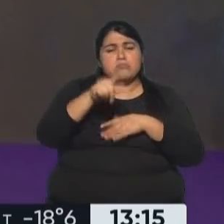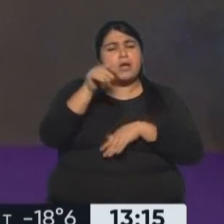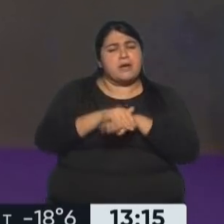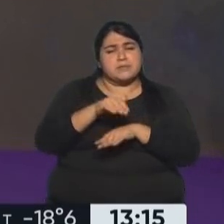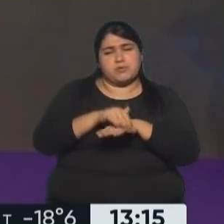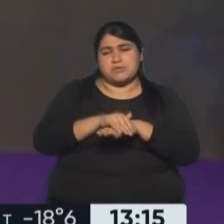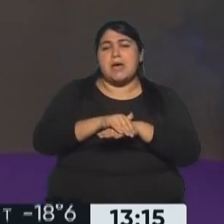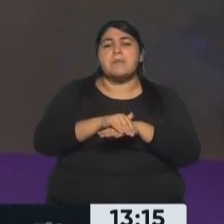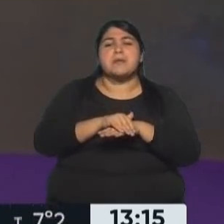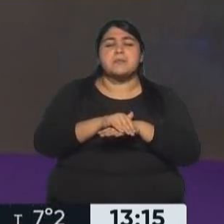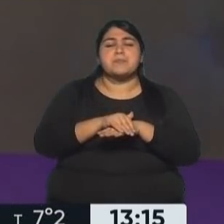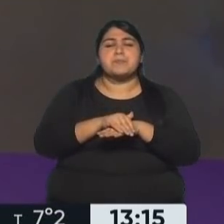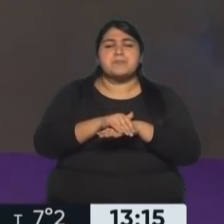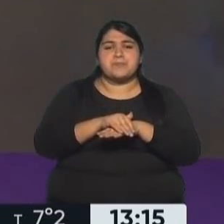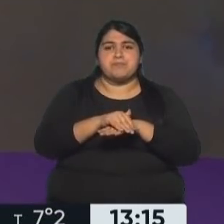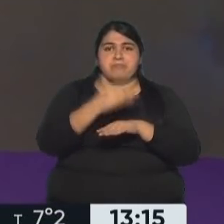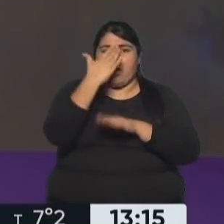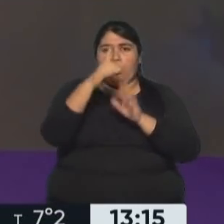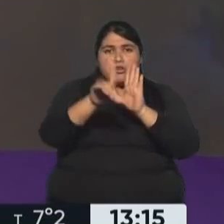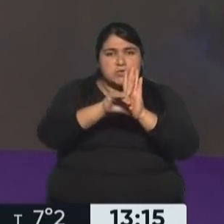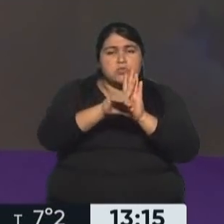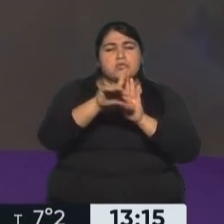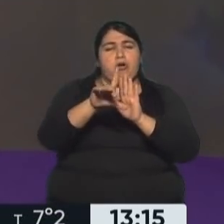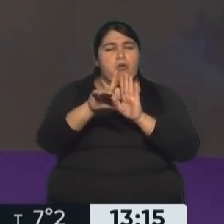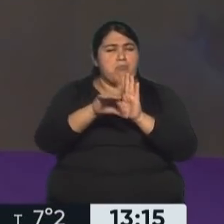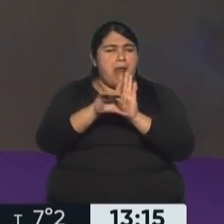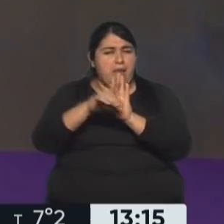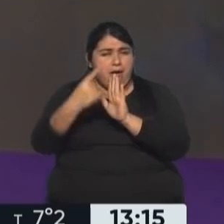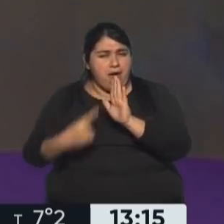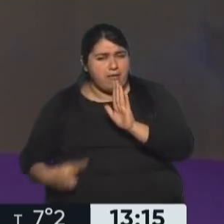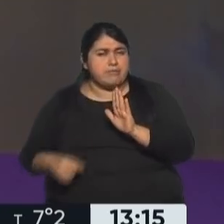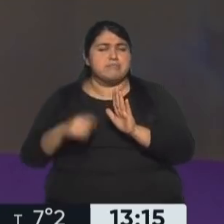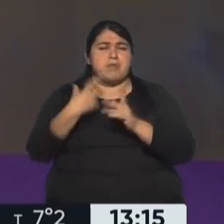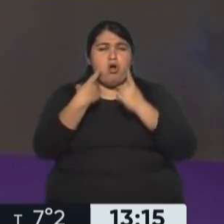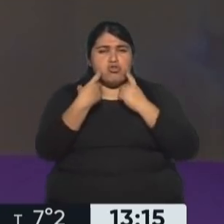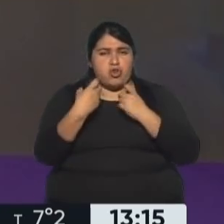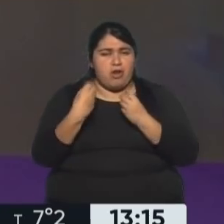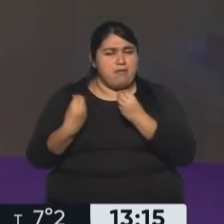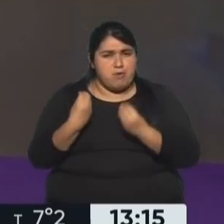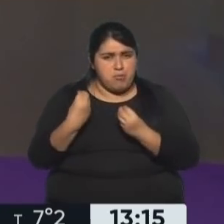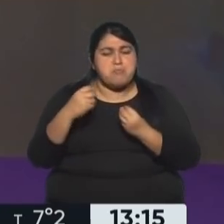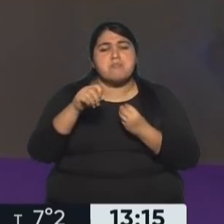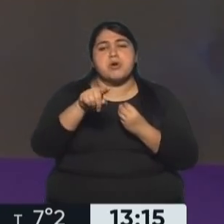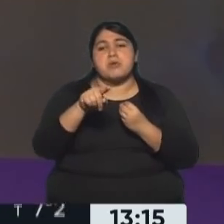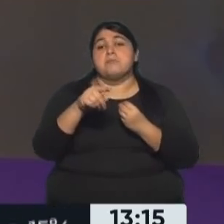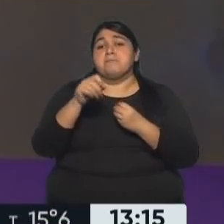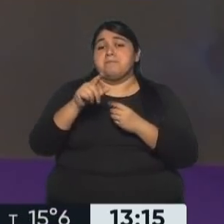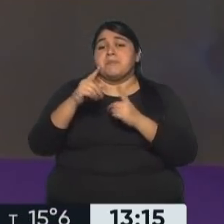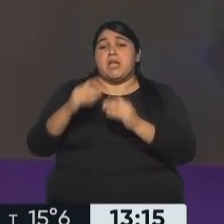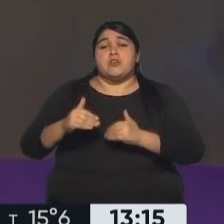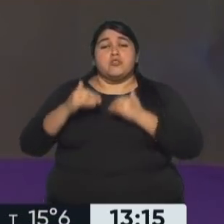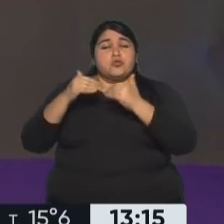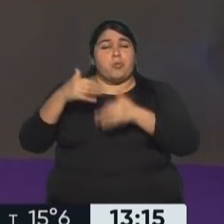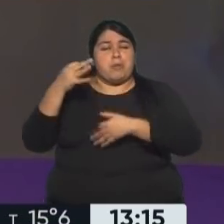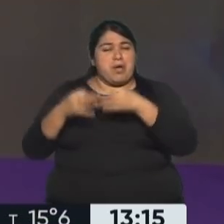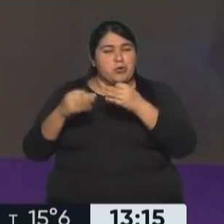encargada de aplicar la Constitución y las leyes que rigen y controlar que justamente se apliquen, y la Suprema Corte del